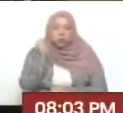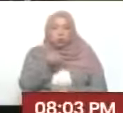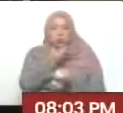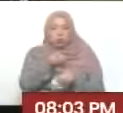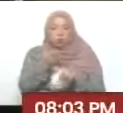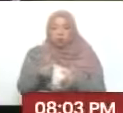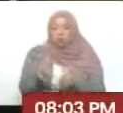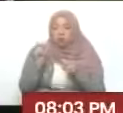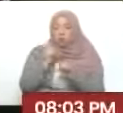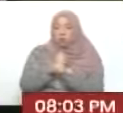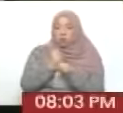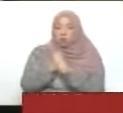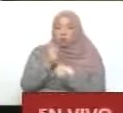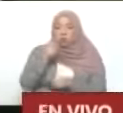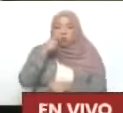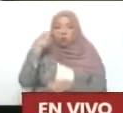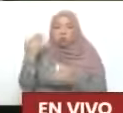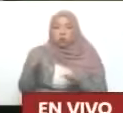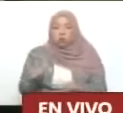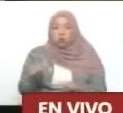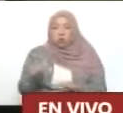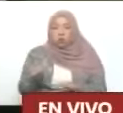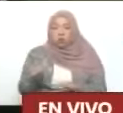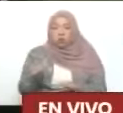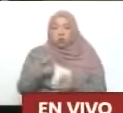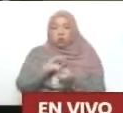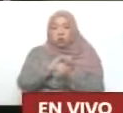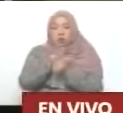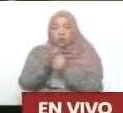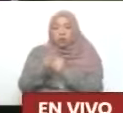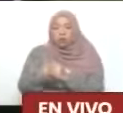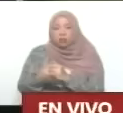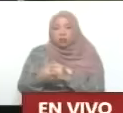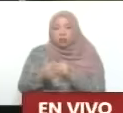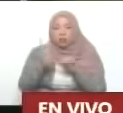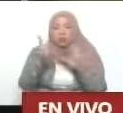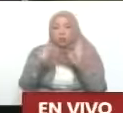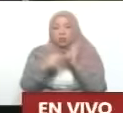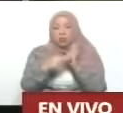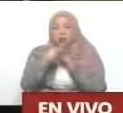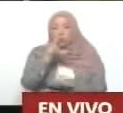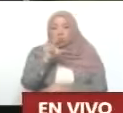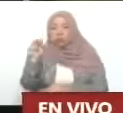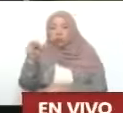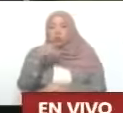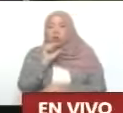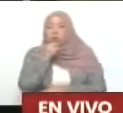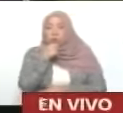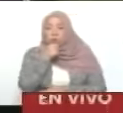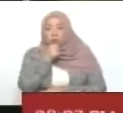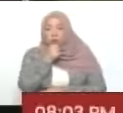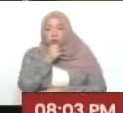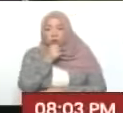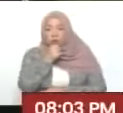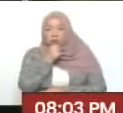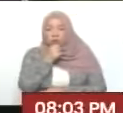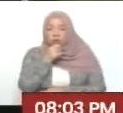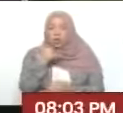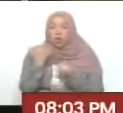comentarios, dejó morir en las residencias durante la pandemia a 7.291 ancianos. Y dio la